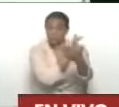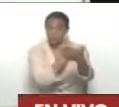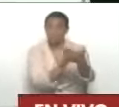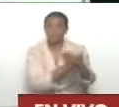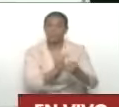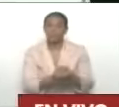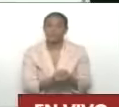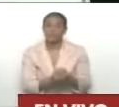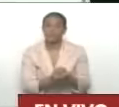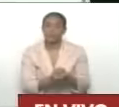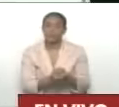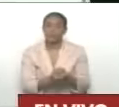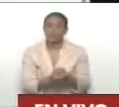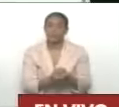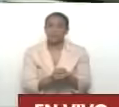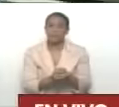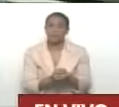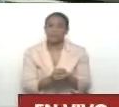La de los votantes.